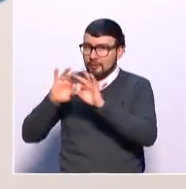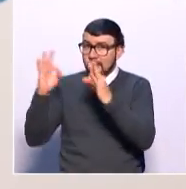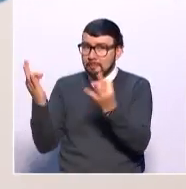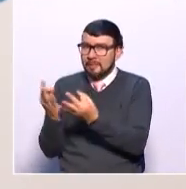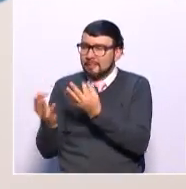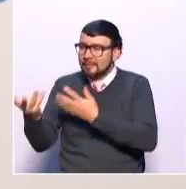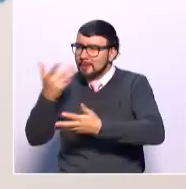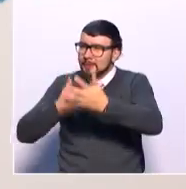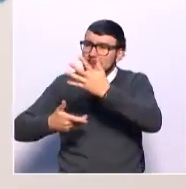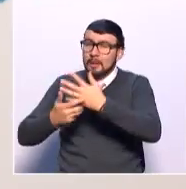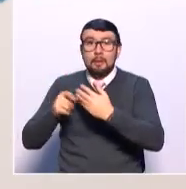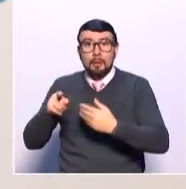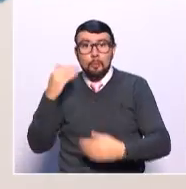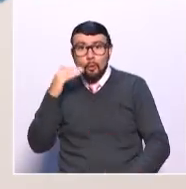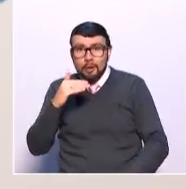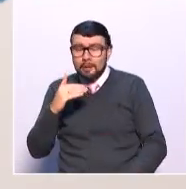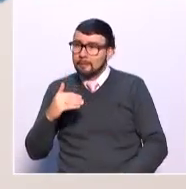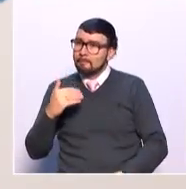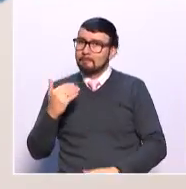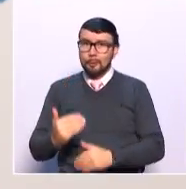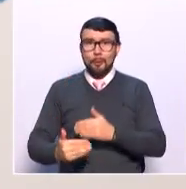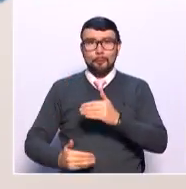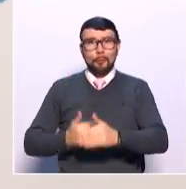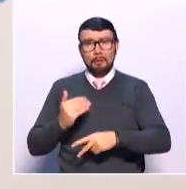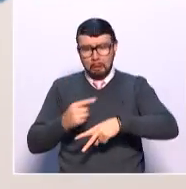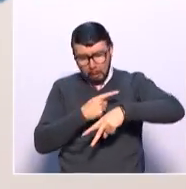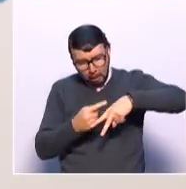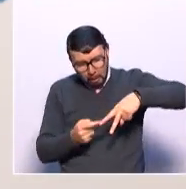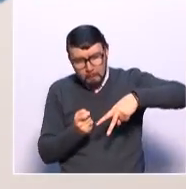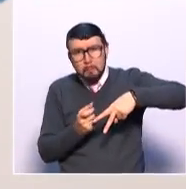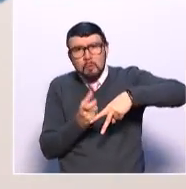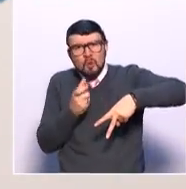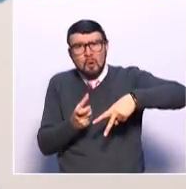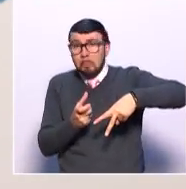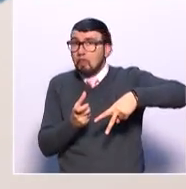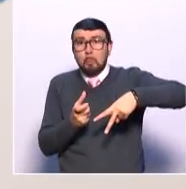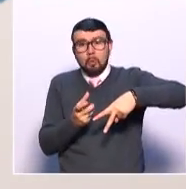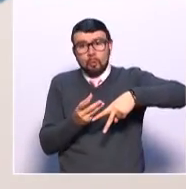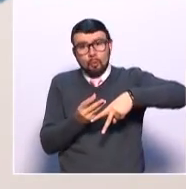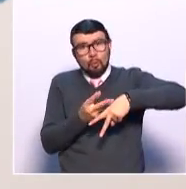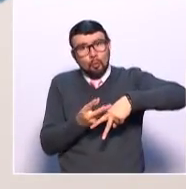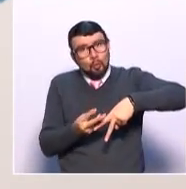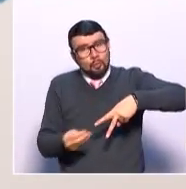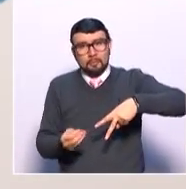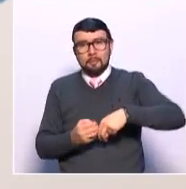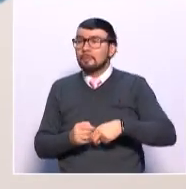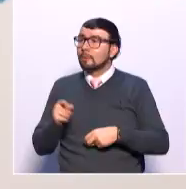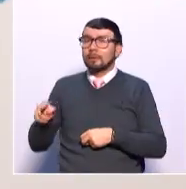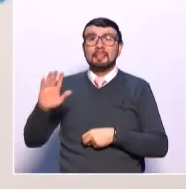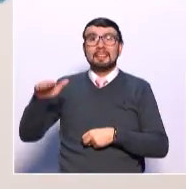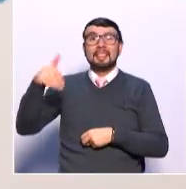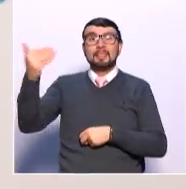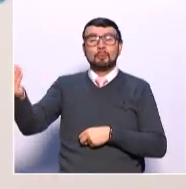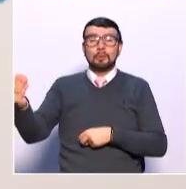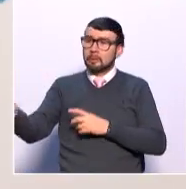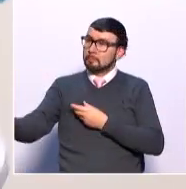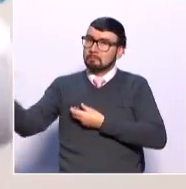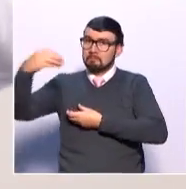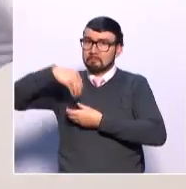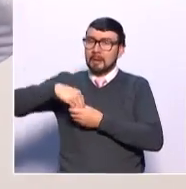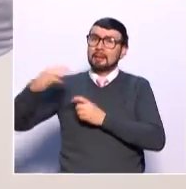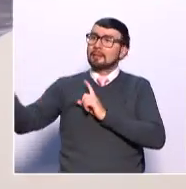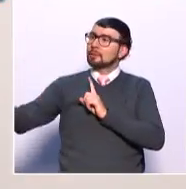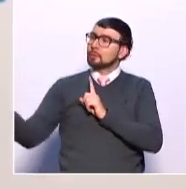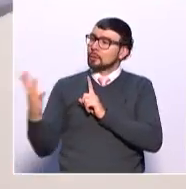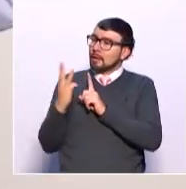y la señora empezó como aliviarse la úlcera y un día va a consultar con el yerno y la hija y